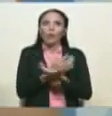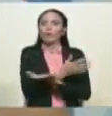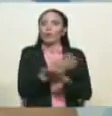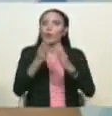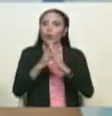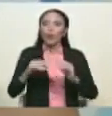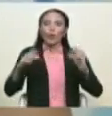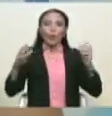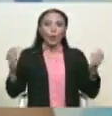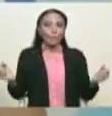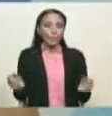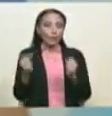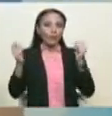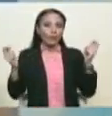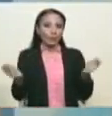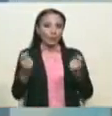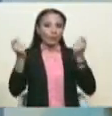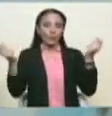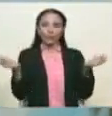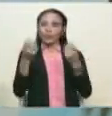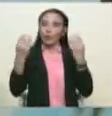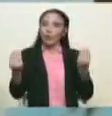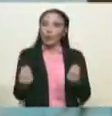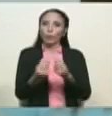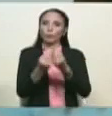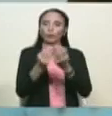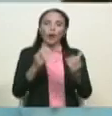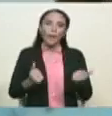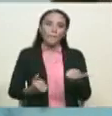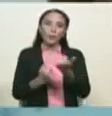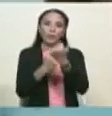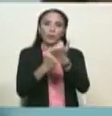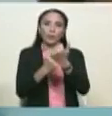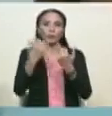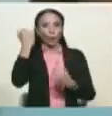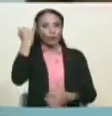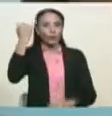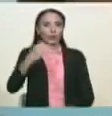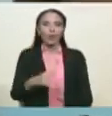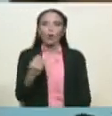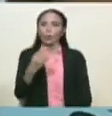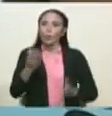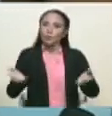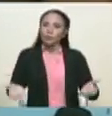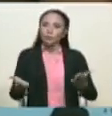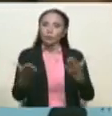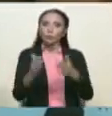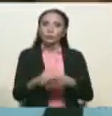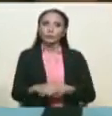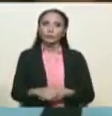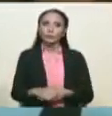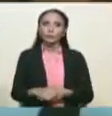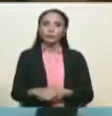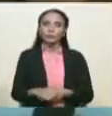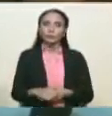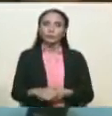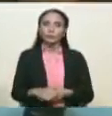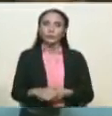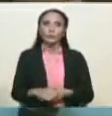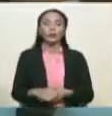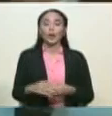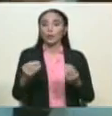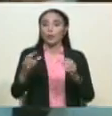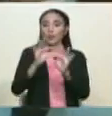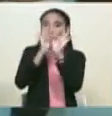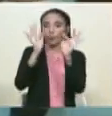librando grandes batallas, vamos a seguir acompañándolo en todo lo que es el impulso, en todo lo que es potenciar el nuevo